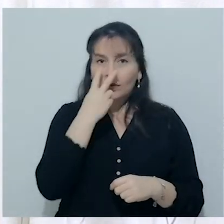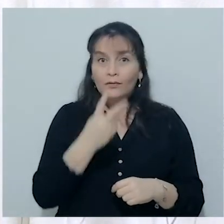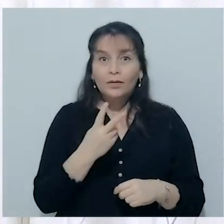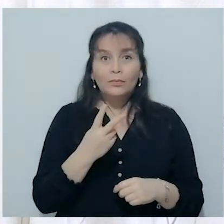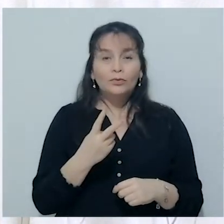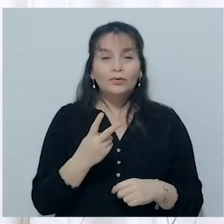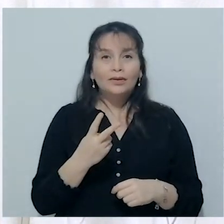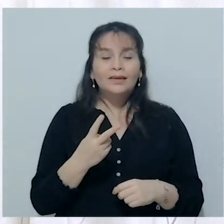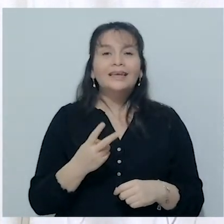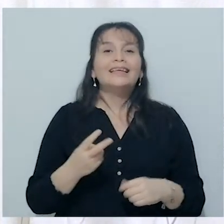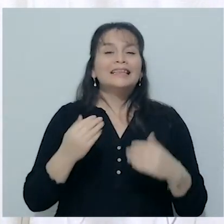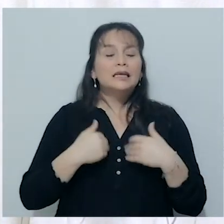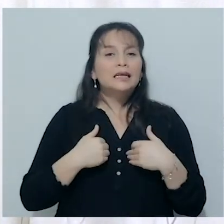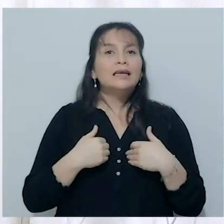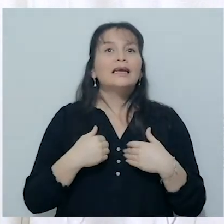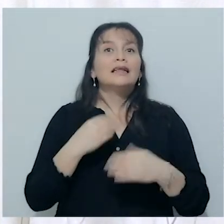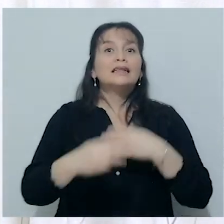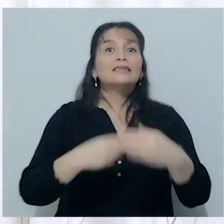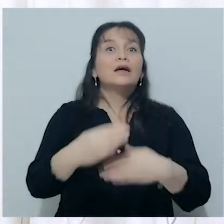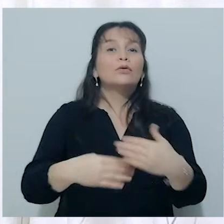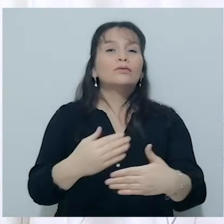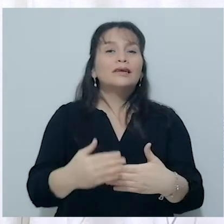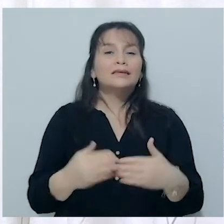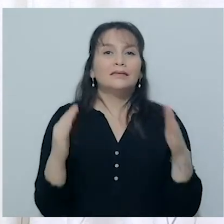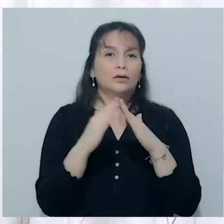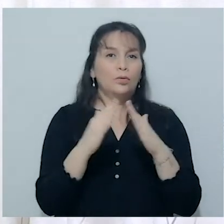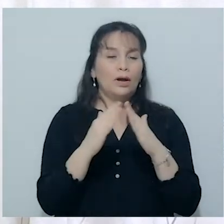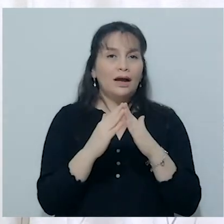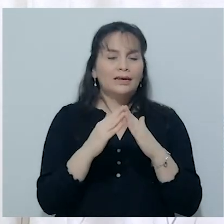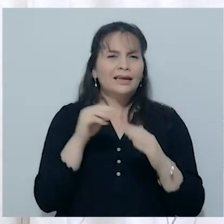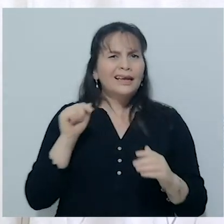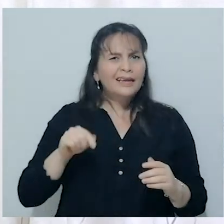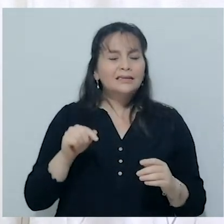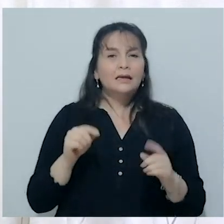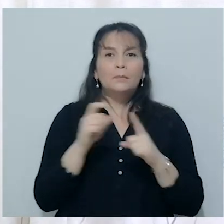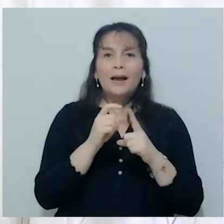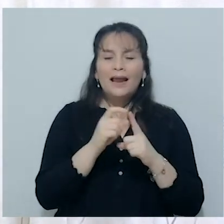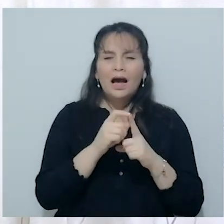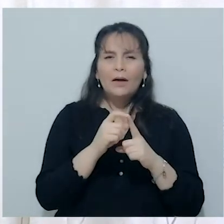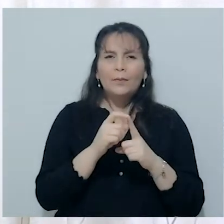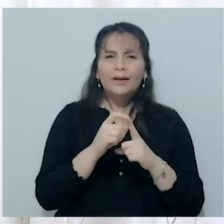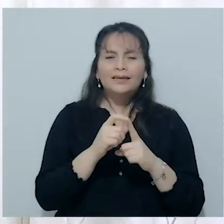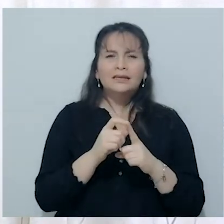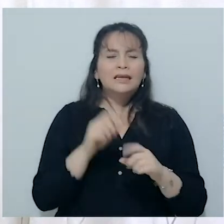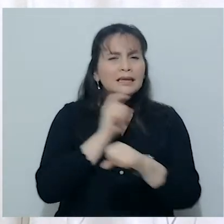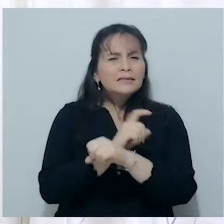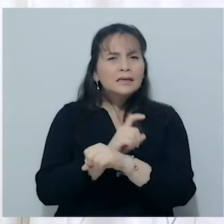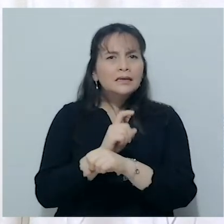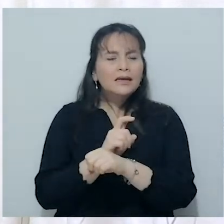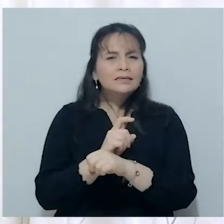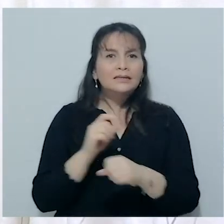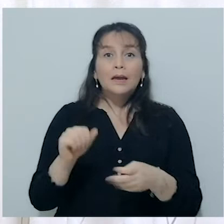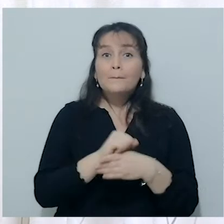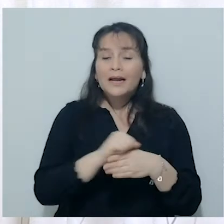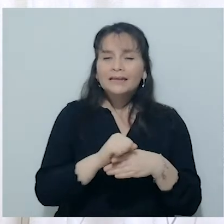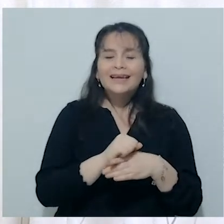concluir con esto. Todas las cosas vistas aquí tienen que desarrollarse en el ámbito del hogar. Estas